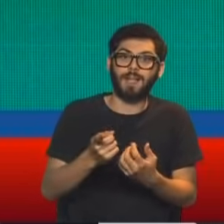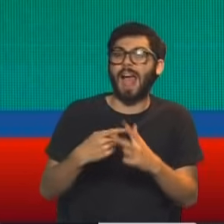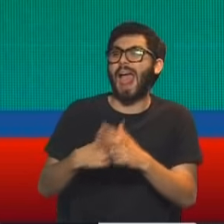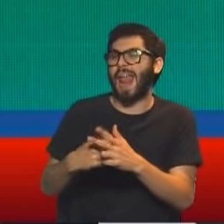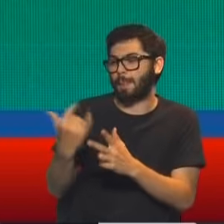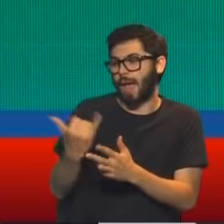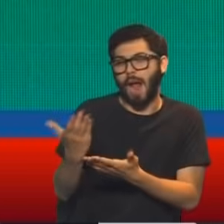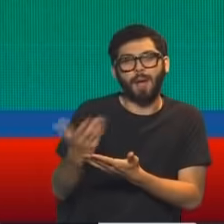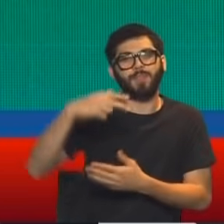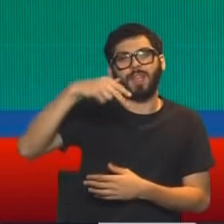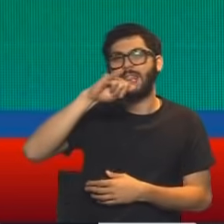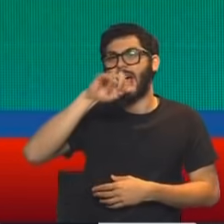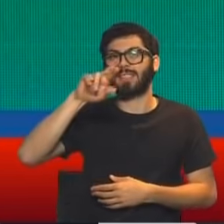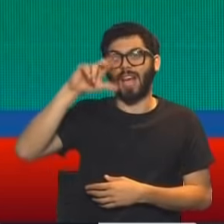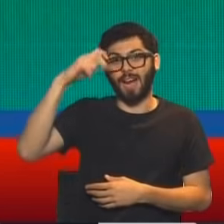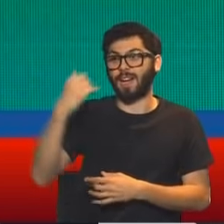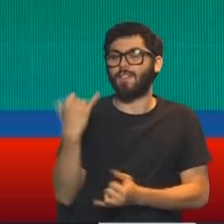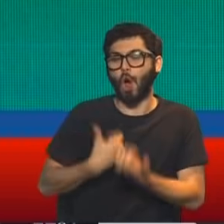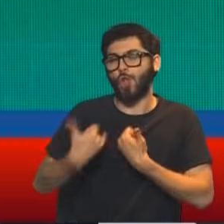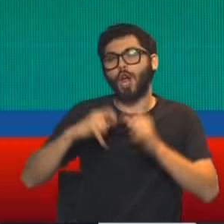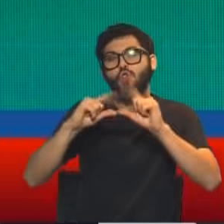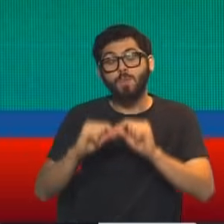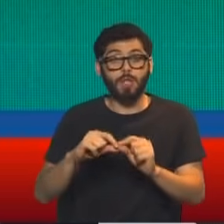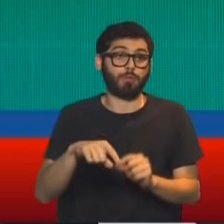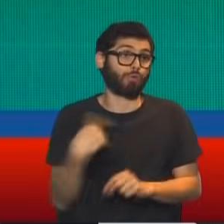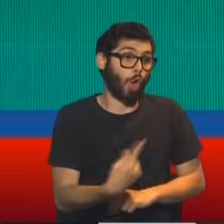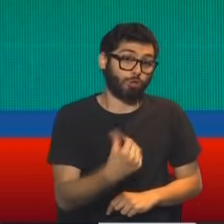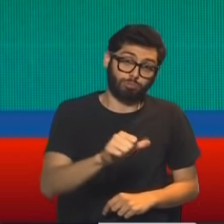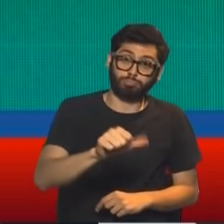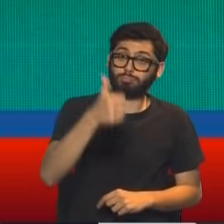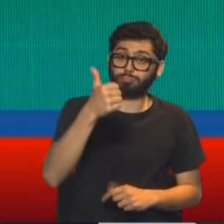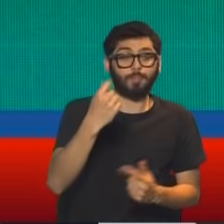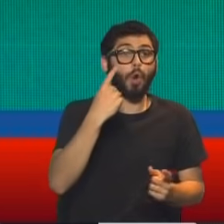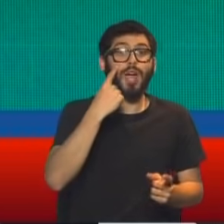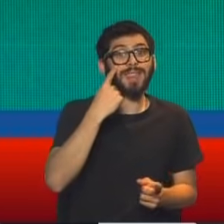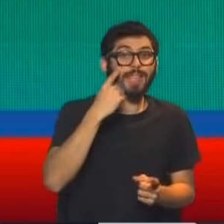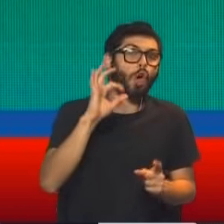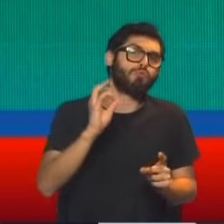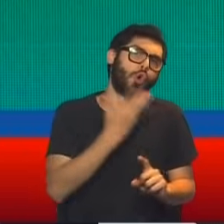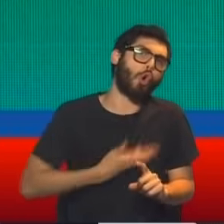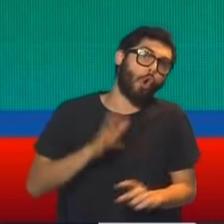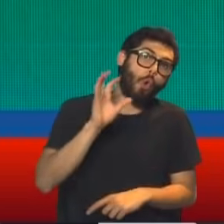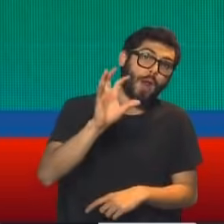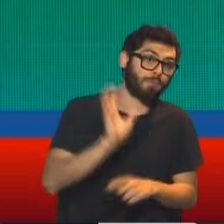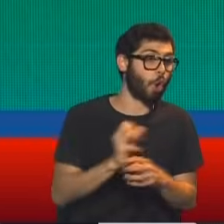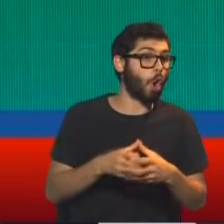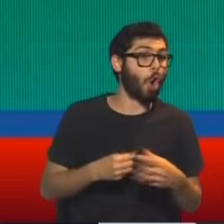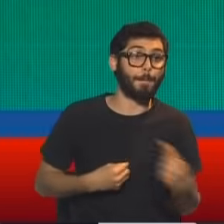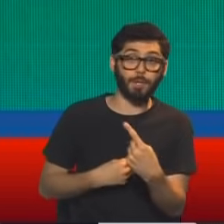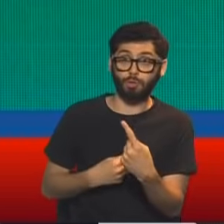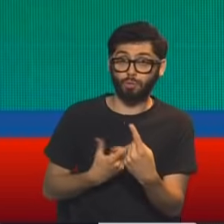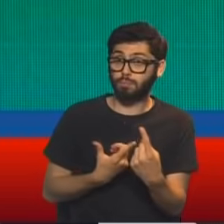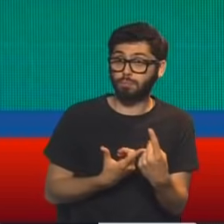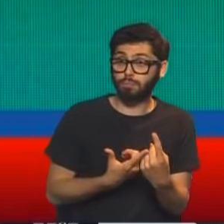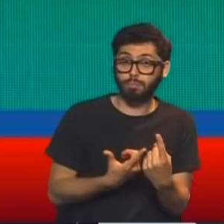Salomagno nos va a tirar algunos números. Y aquí se beneficiaron todos también, aquellos intendentes o aquellos gobernadores que son de la oposición se benefician con